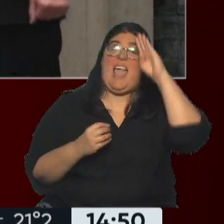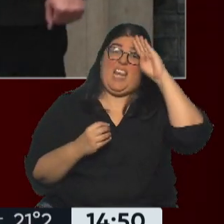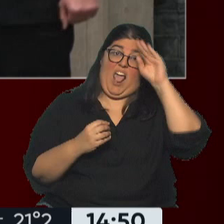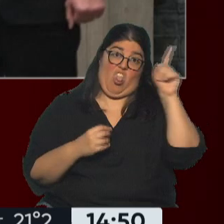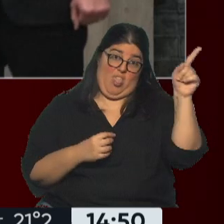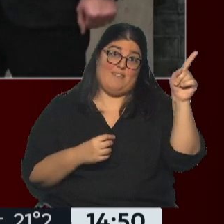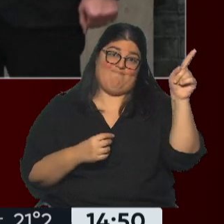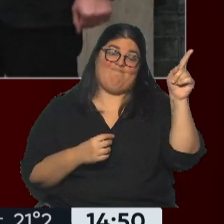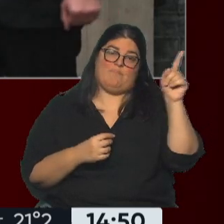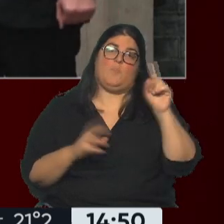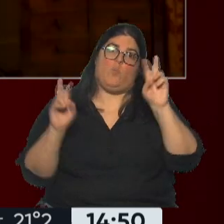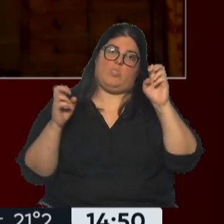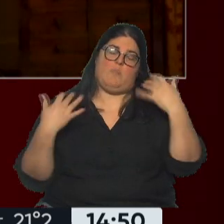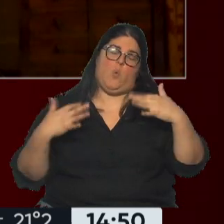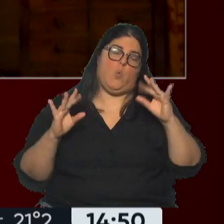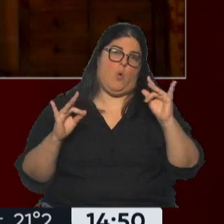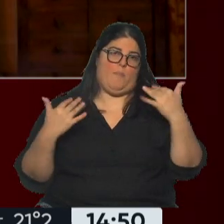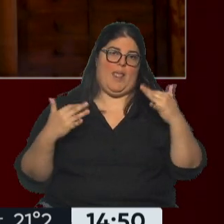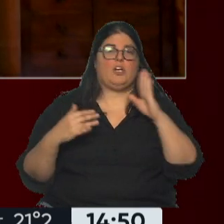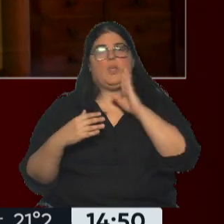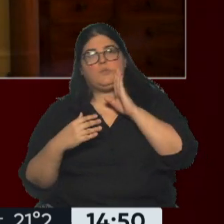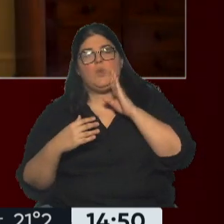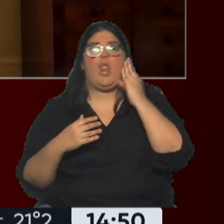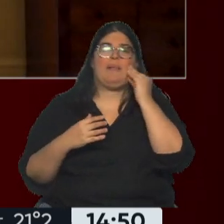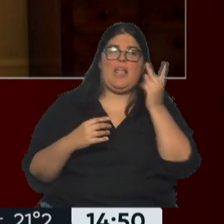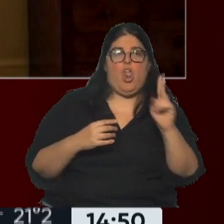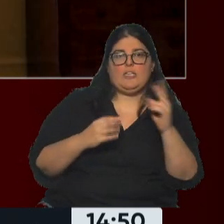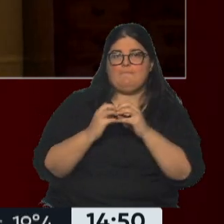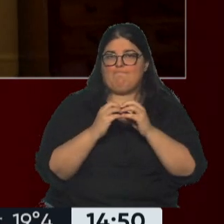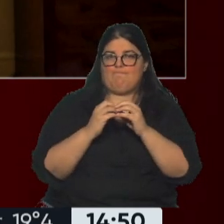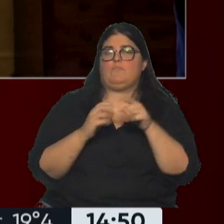Es un tema complejo a dirimir entre Estados Unidos y Gran Bretaña. Va a estar en la agenda de discusiones.